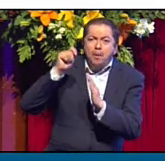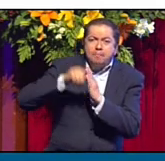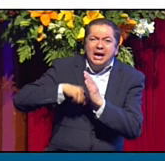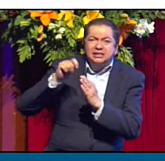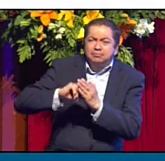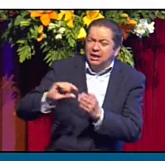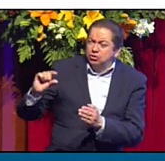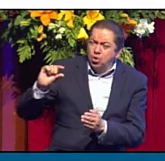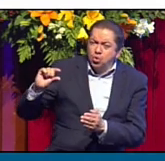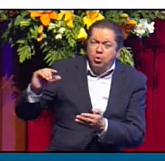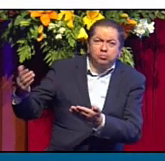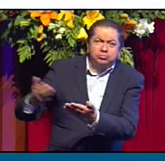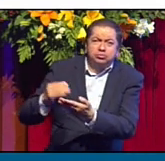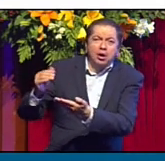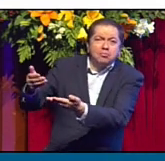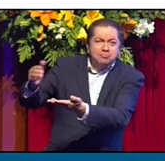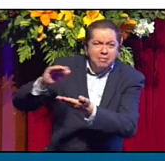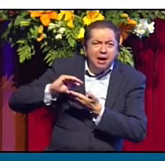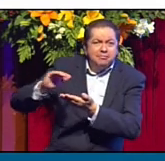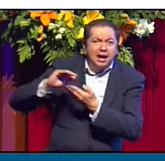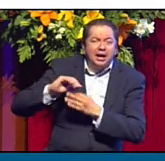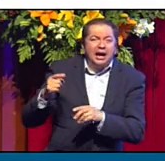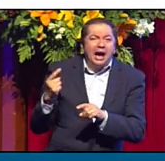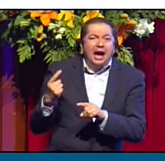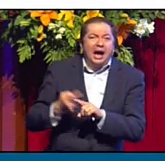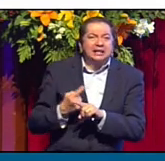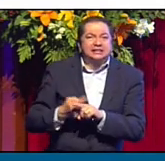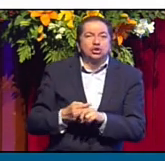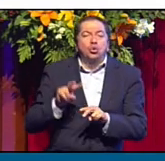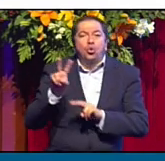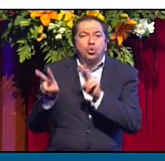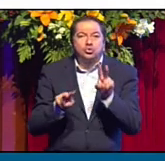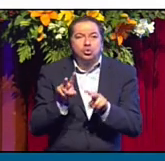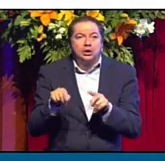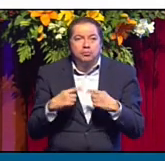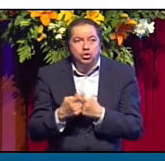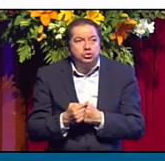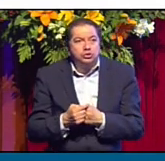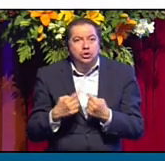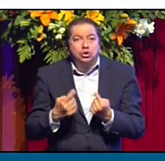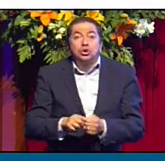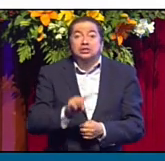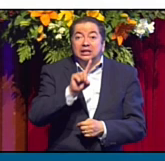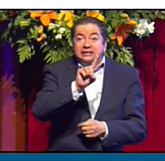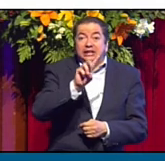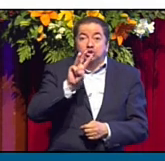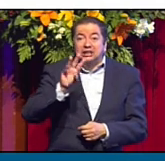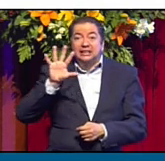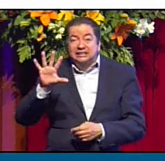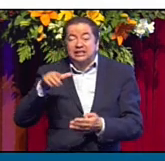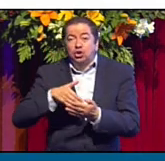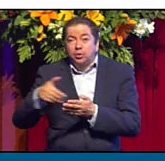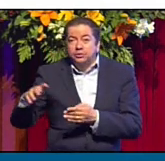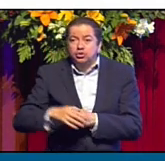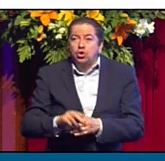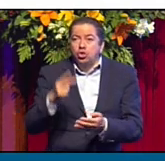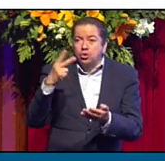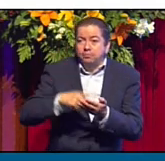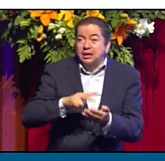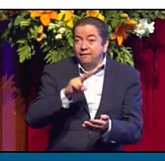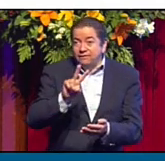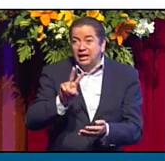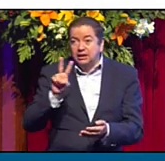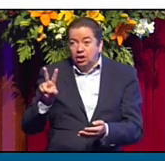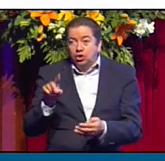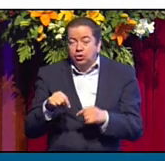un informe muy amplio de lo que se está haciendo en la Corporación de Turismo. Nosotros le entregamos 135 millones de pesos el año 2022,